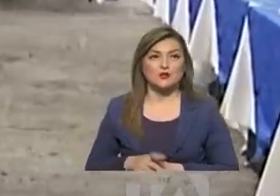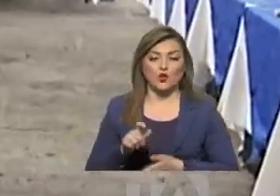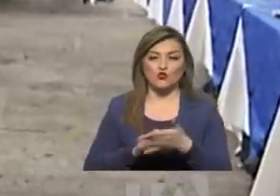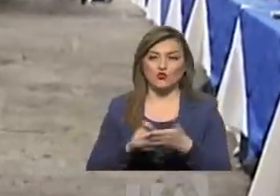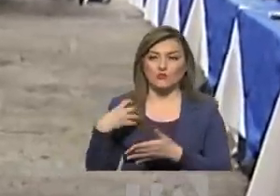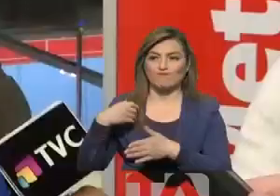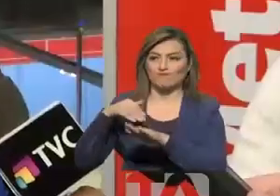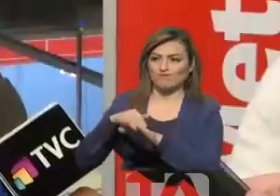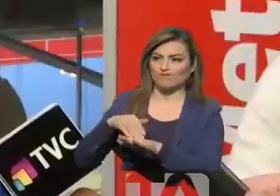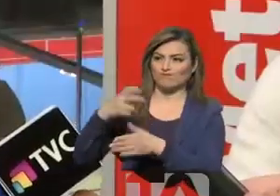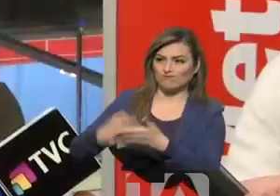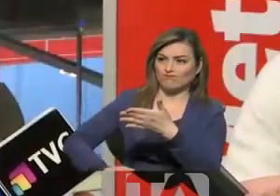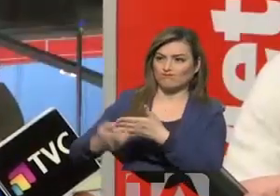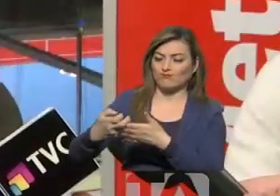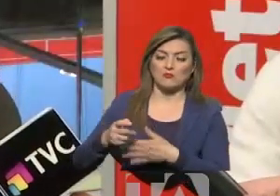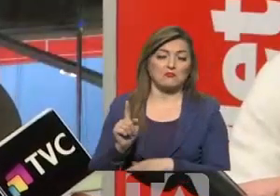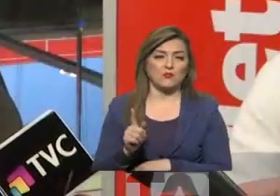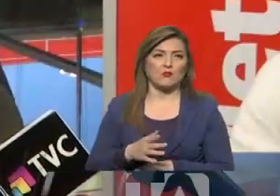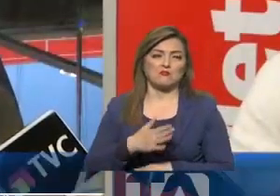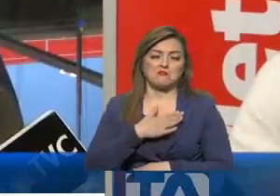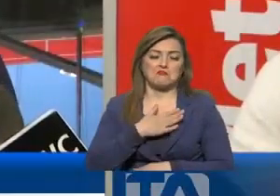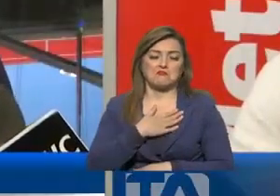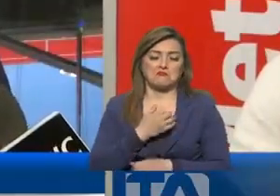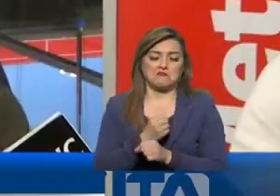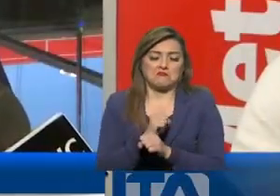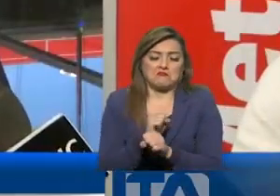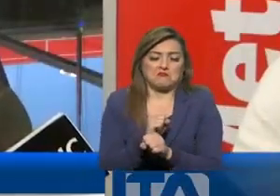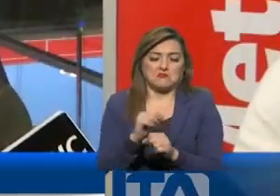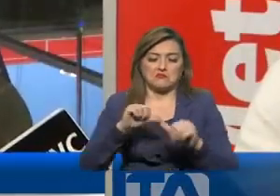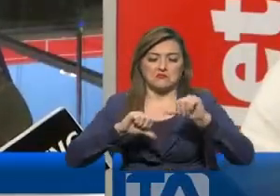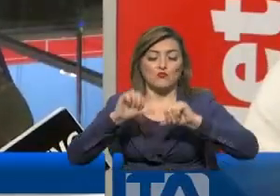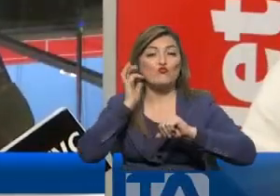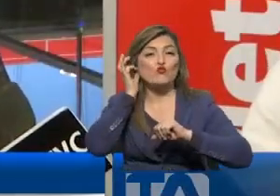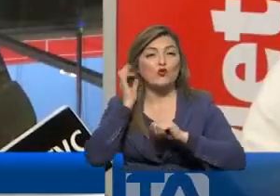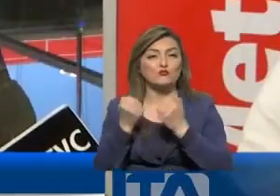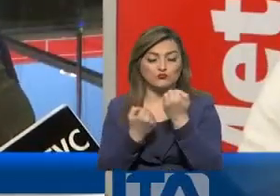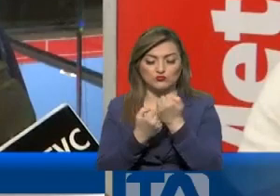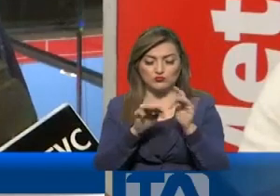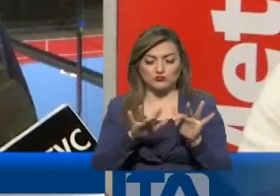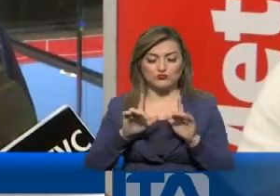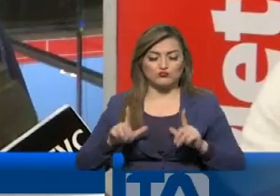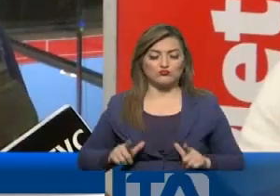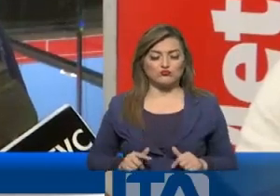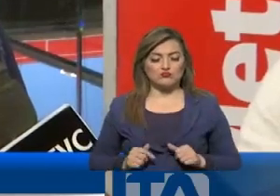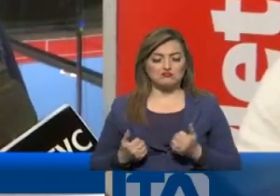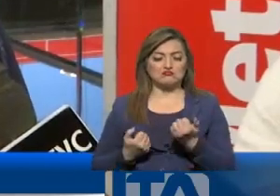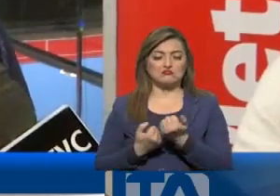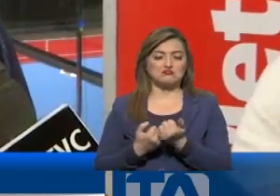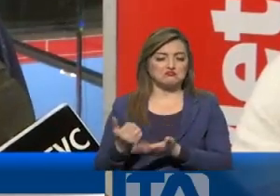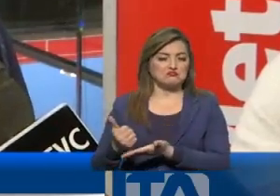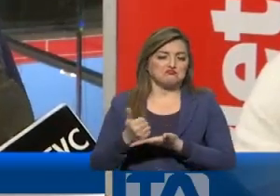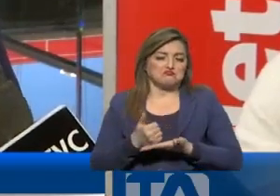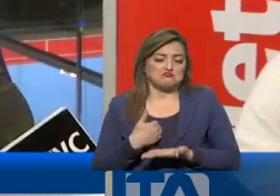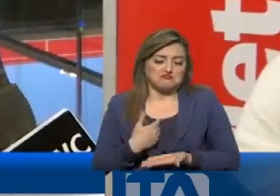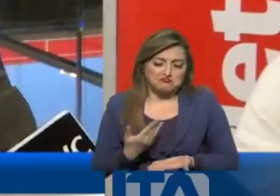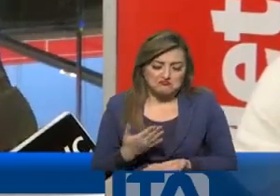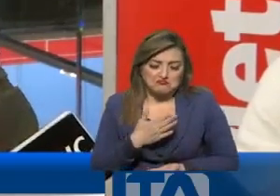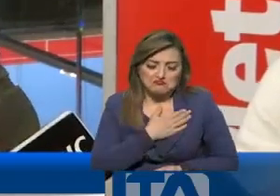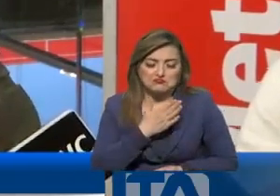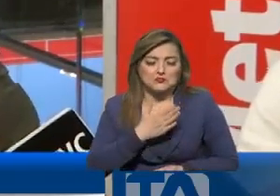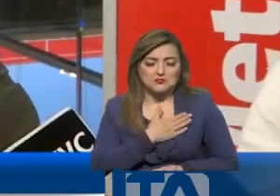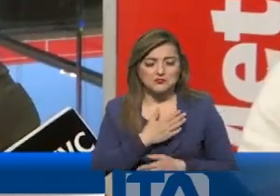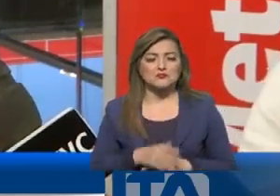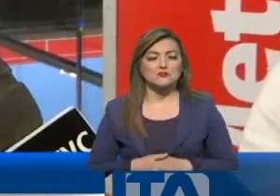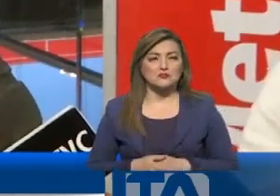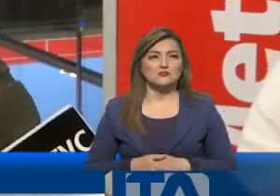las garantías. Confío en mi defensa, en las científicas que estuvieron a cargo de la Secretaría de Salud, que se puedan